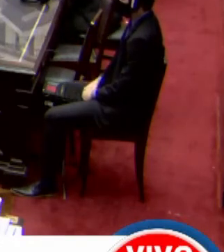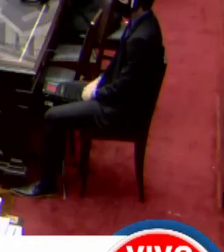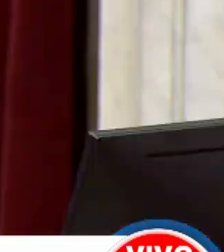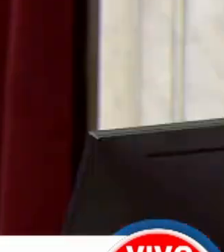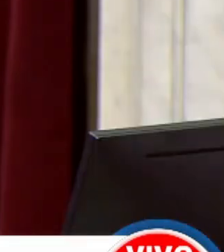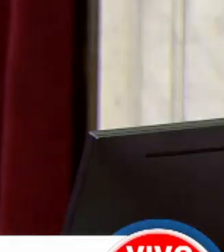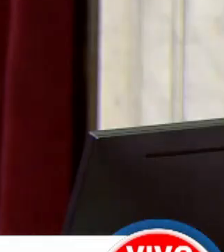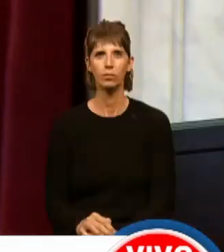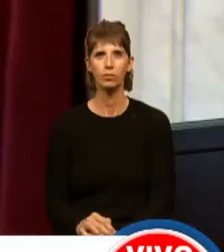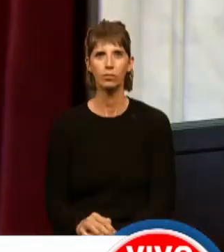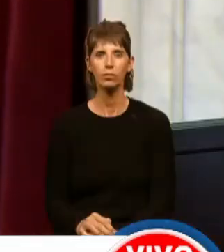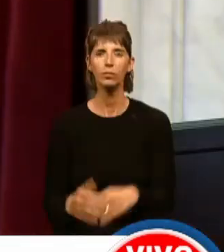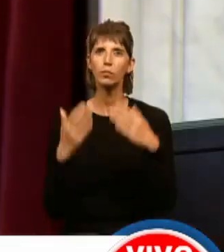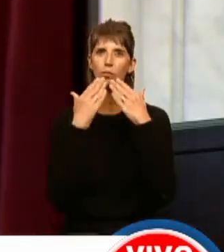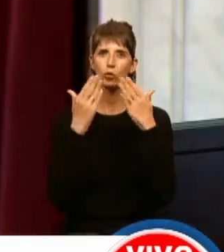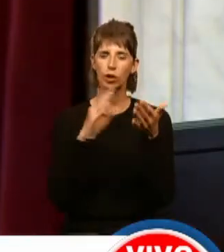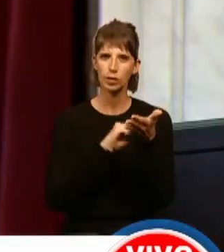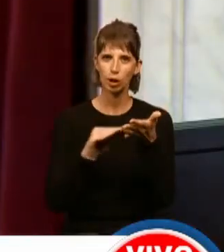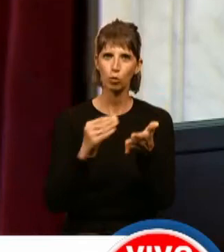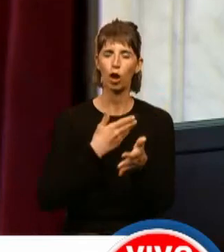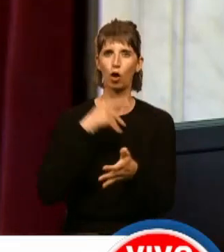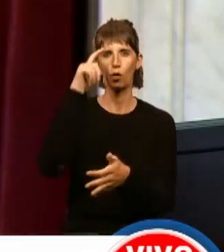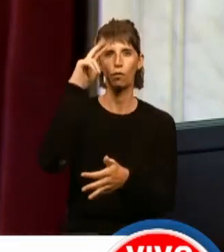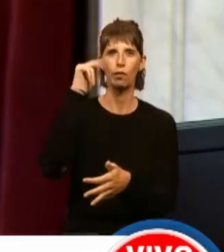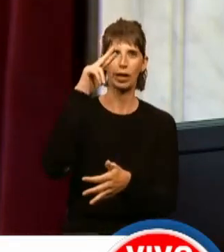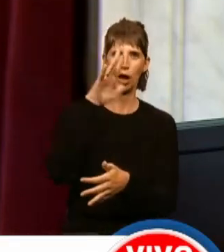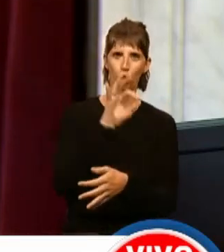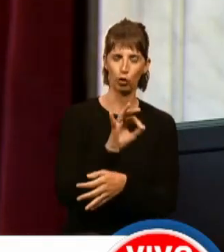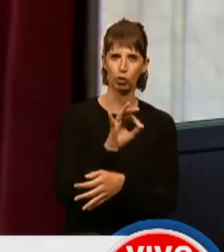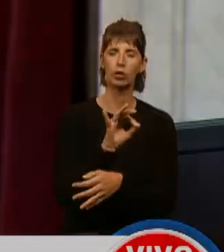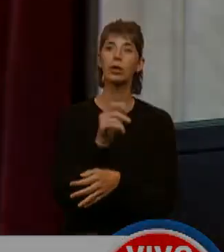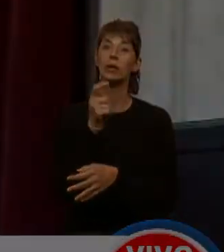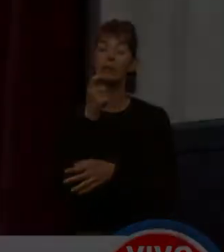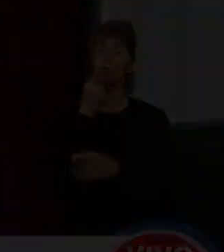Muchas gracias, diputado Ferraro. Si me permite adjetivar, impecable.